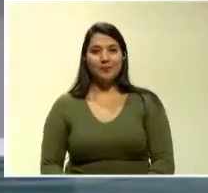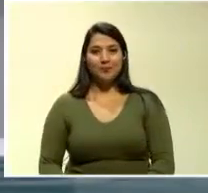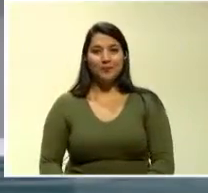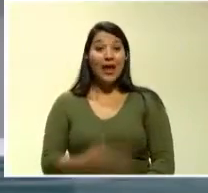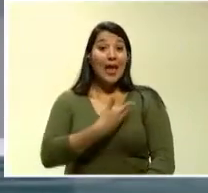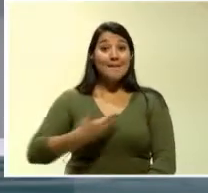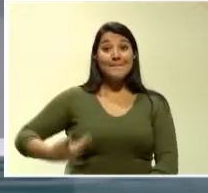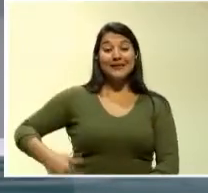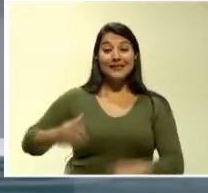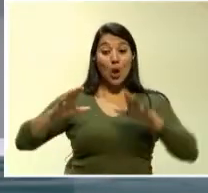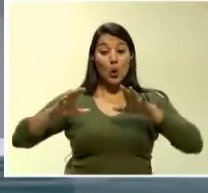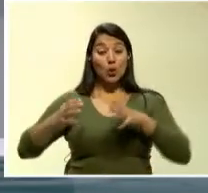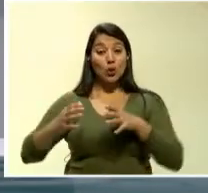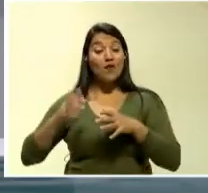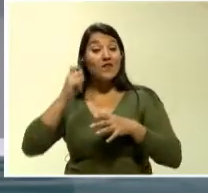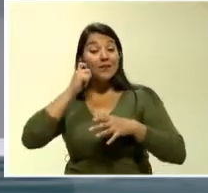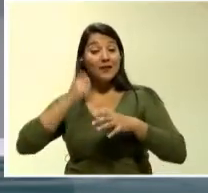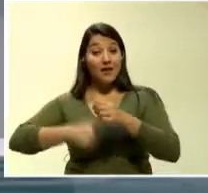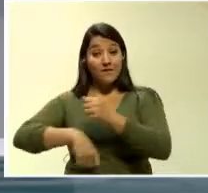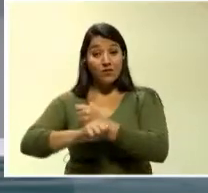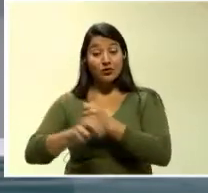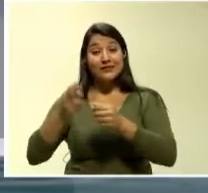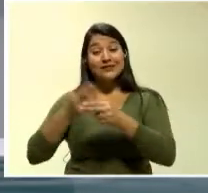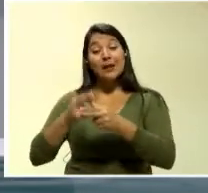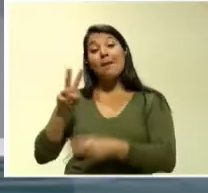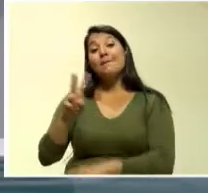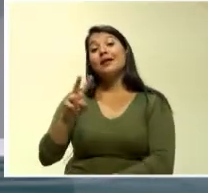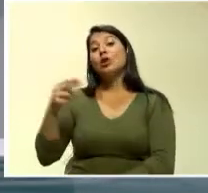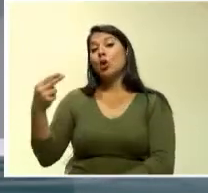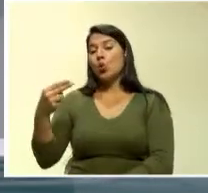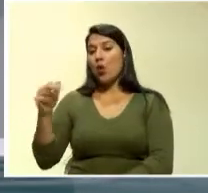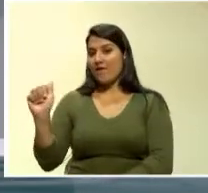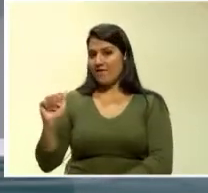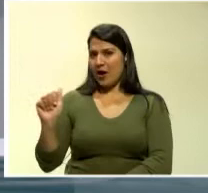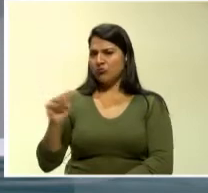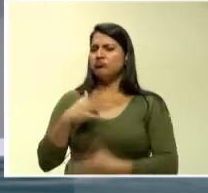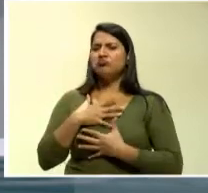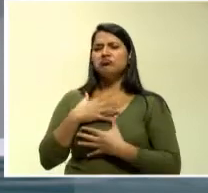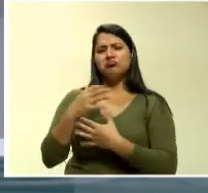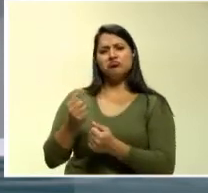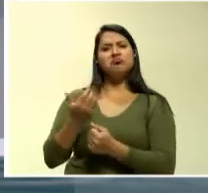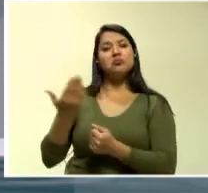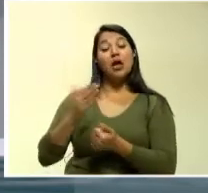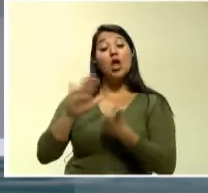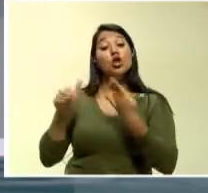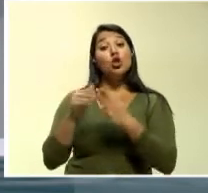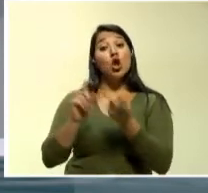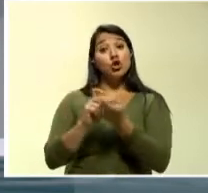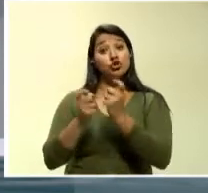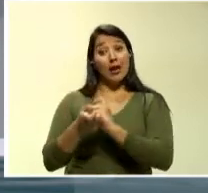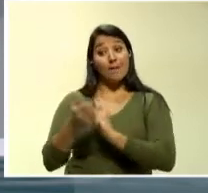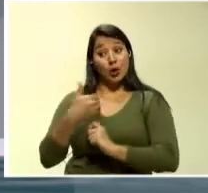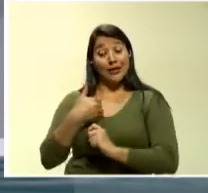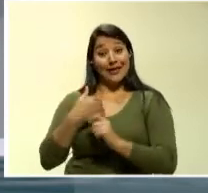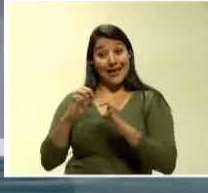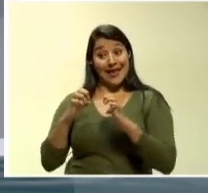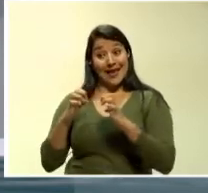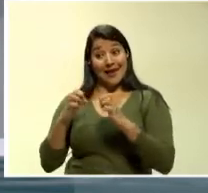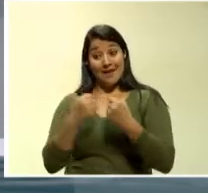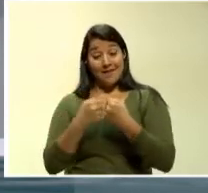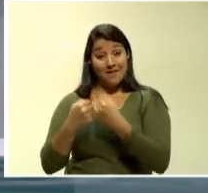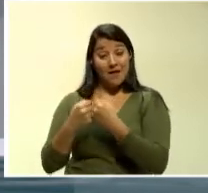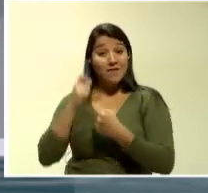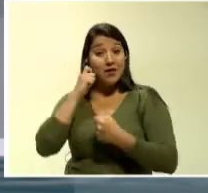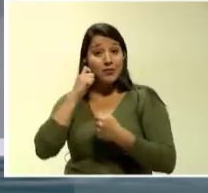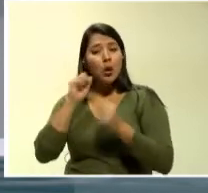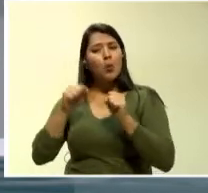El presidente de la Unión Femenina de Fútbol, Víctor Hugo Alfaro, está confiado de que todos los cambios que están viviendo en la Liga Femenina sean sostenibles